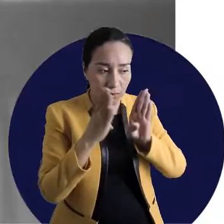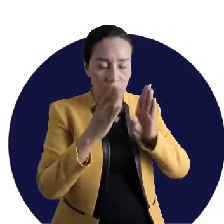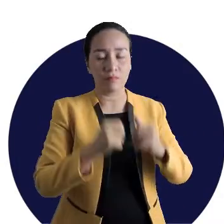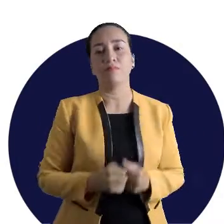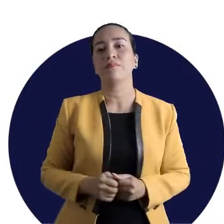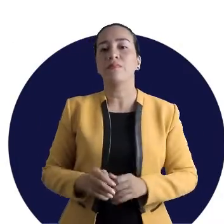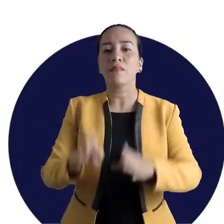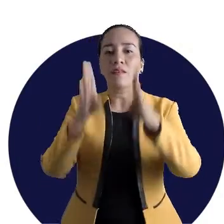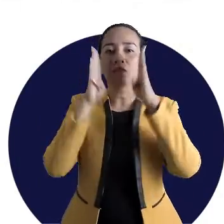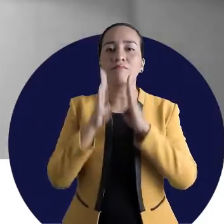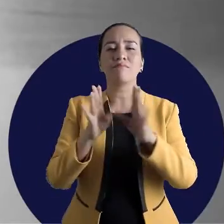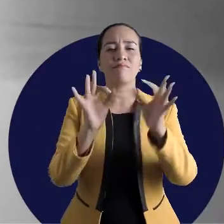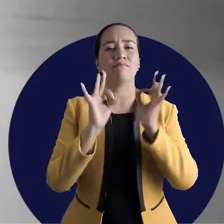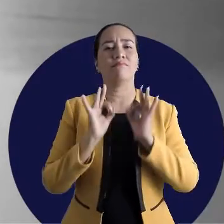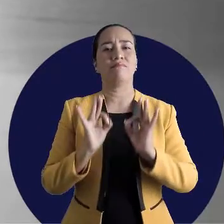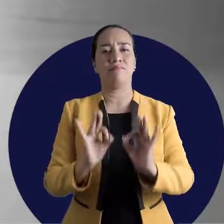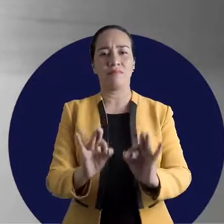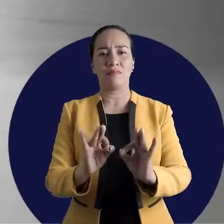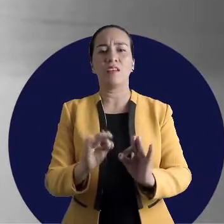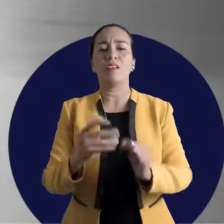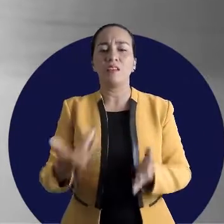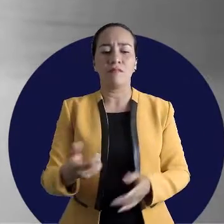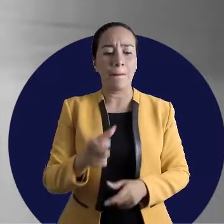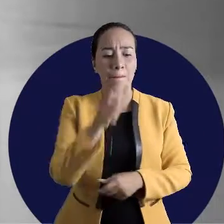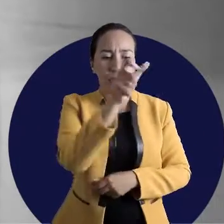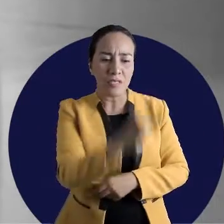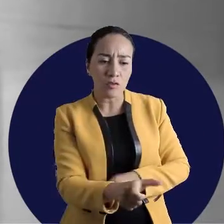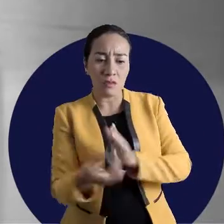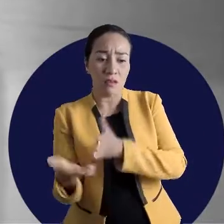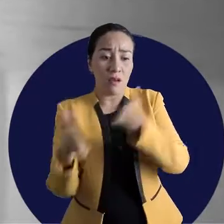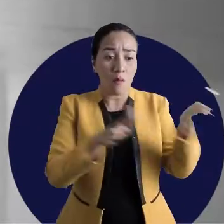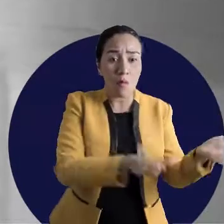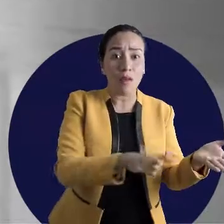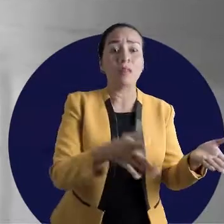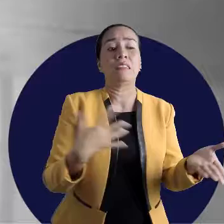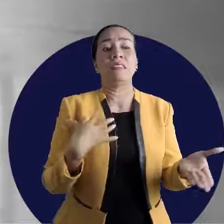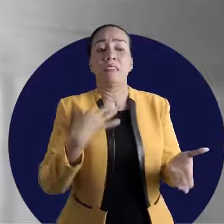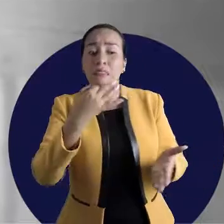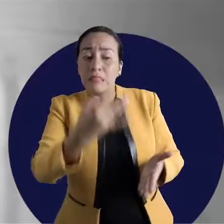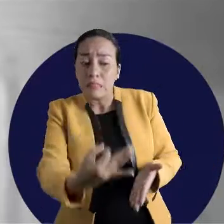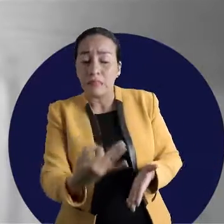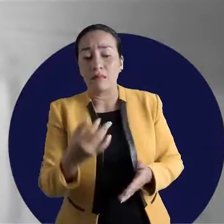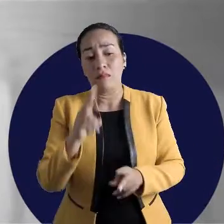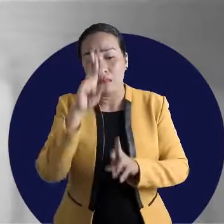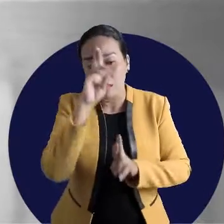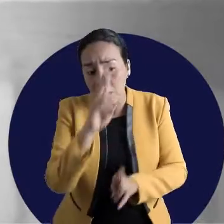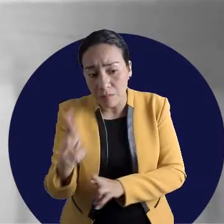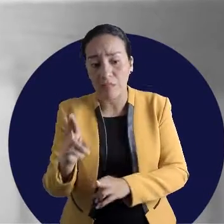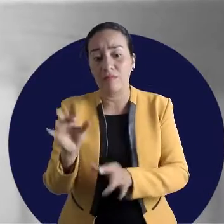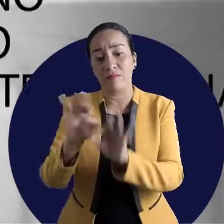Recibir atención con calidad y un trato digno y humanizado luego de la muerte, paciente y familia.